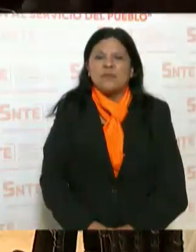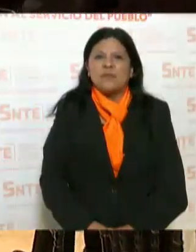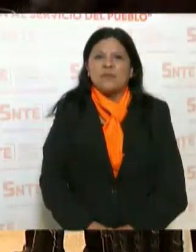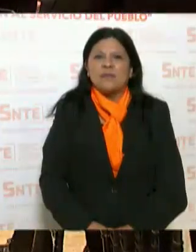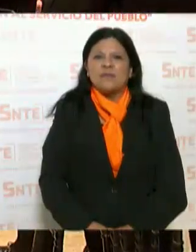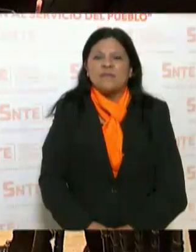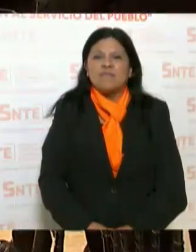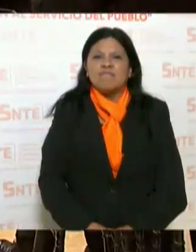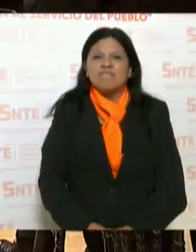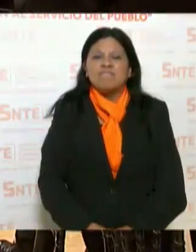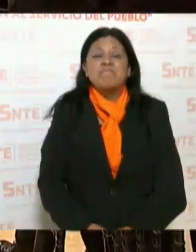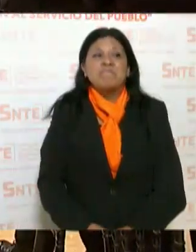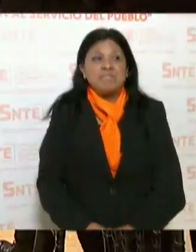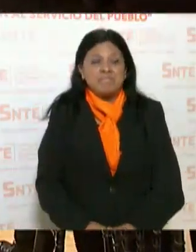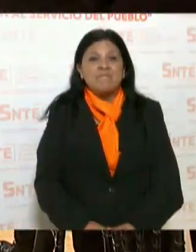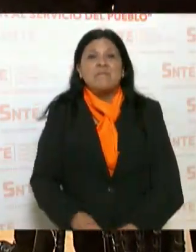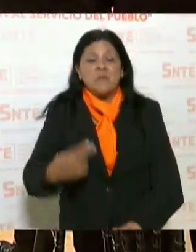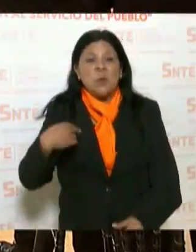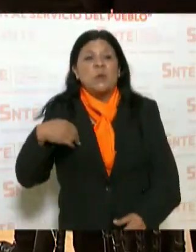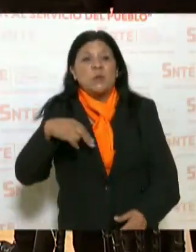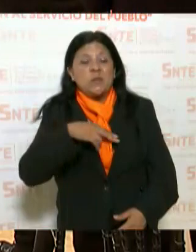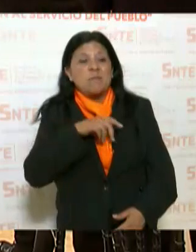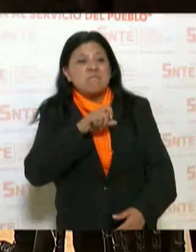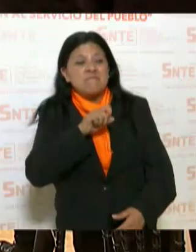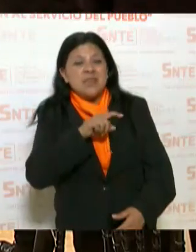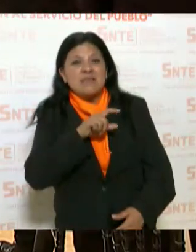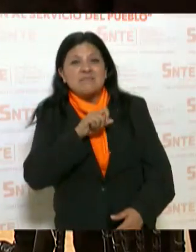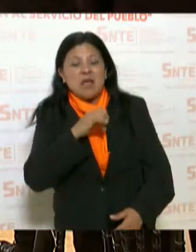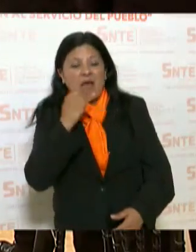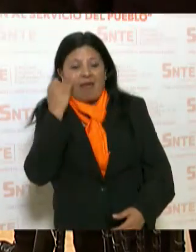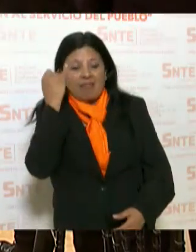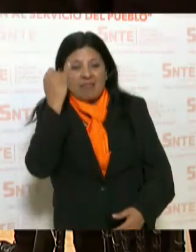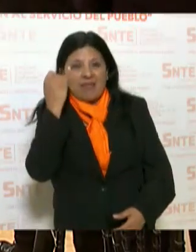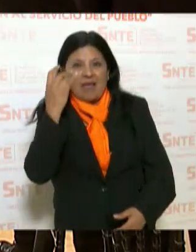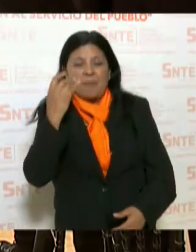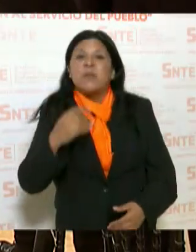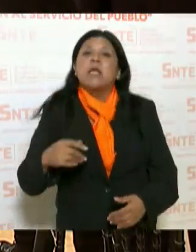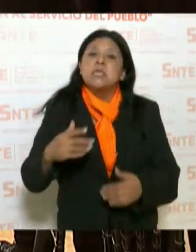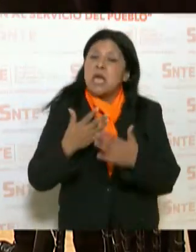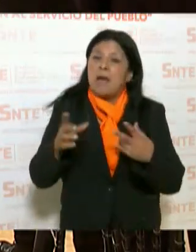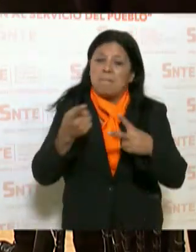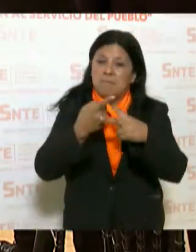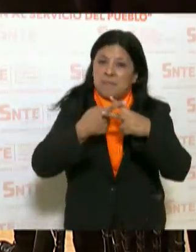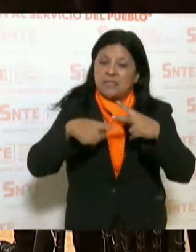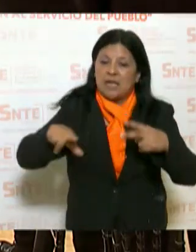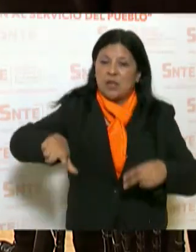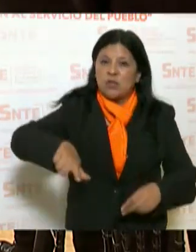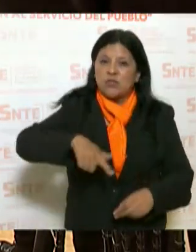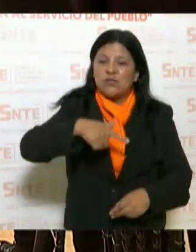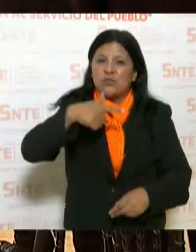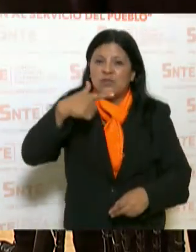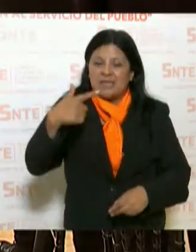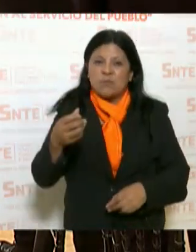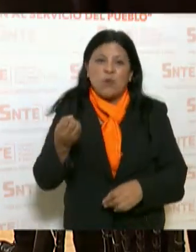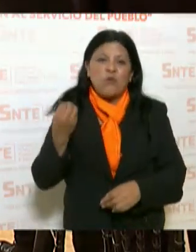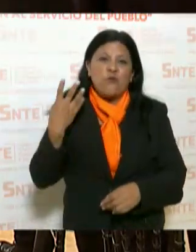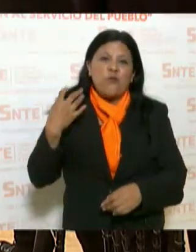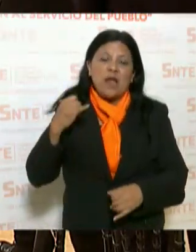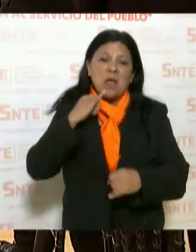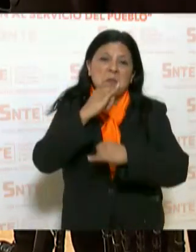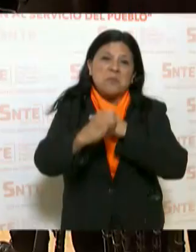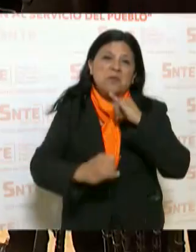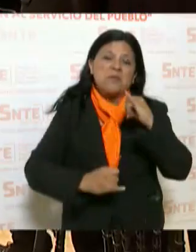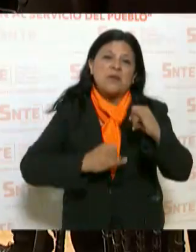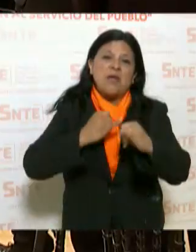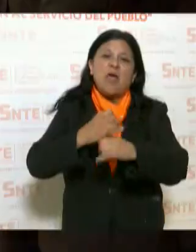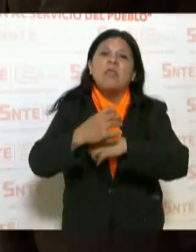Procedemos a la declaración de la apertura de la 12ª Conferencia Internacional de Educación